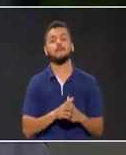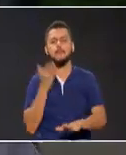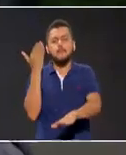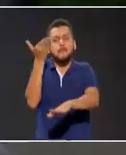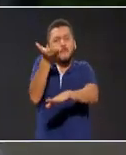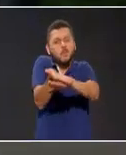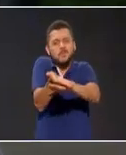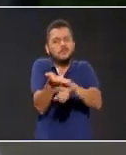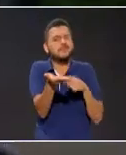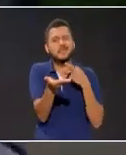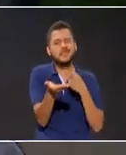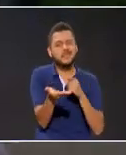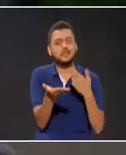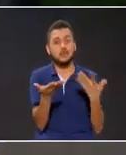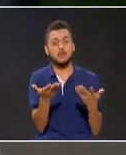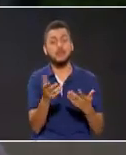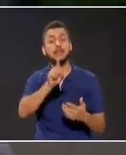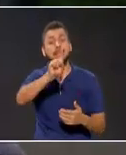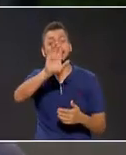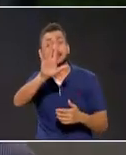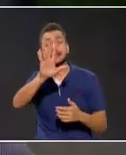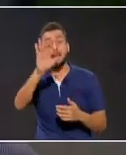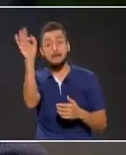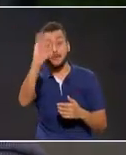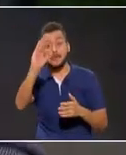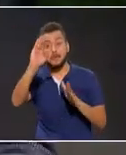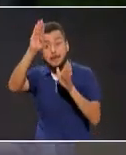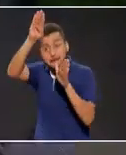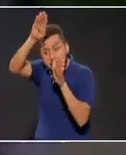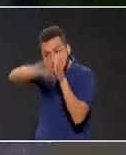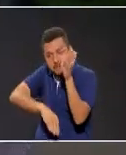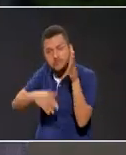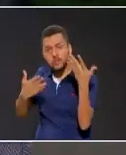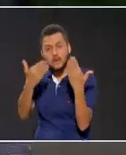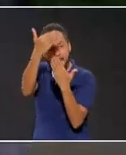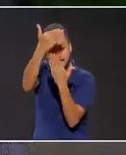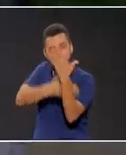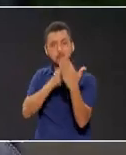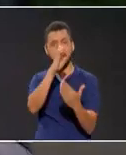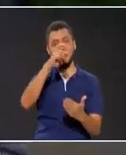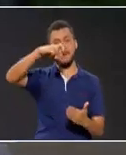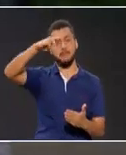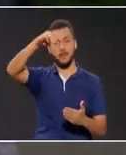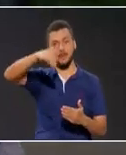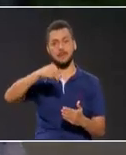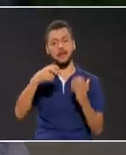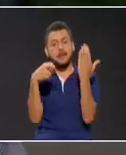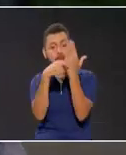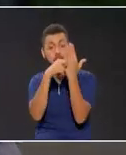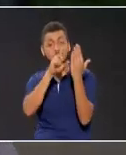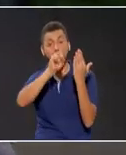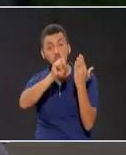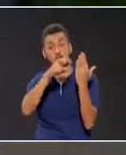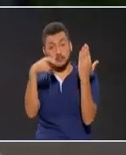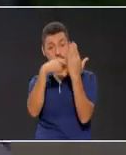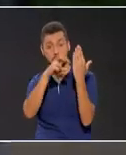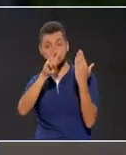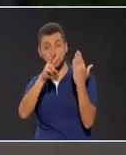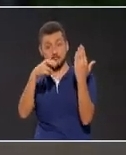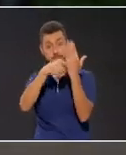a rebajar el 15% de la factura de los servicios públicos de los estratos 1, 2, 3 y el 10% del estrato